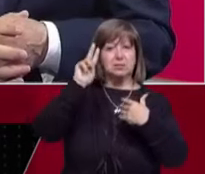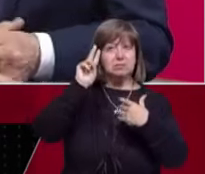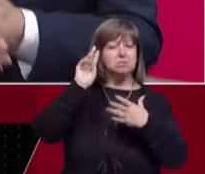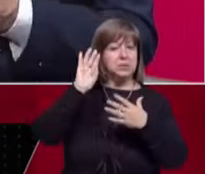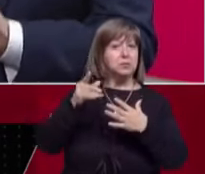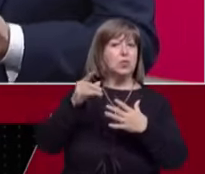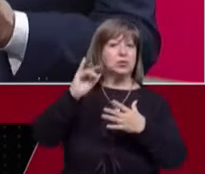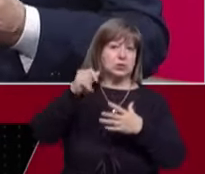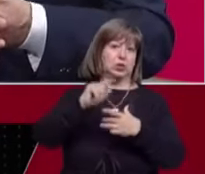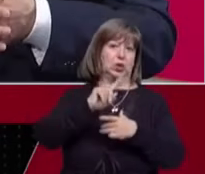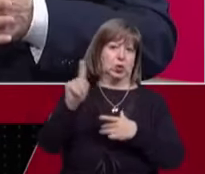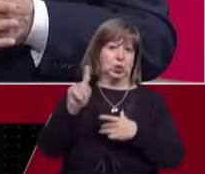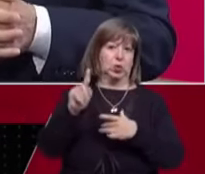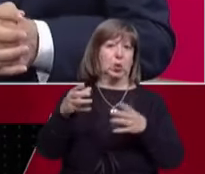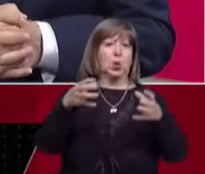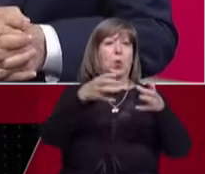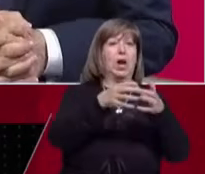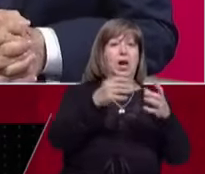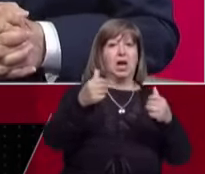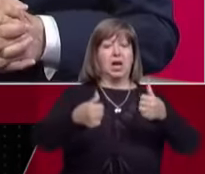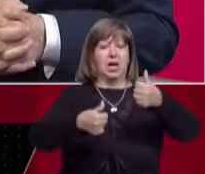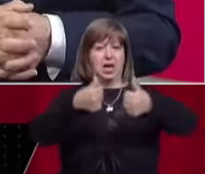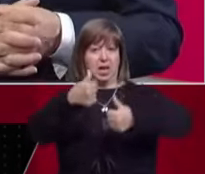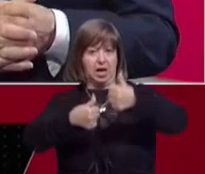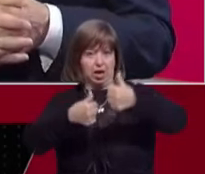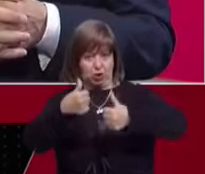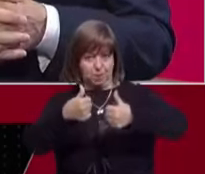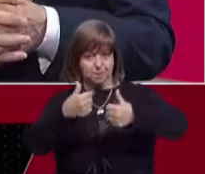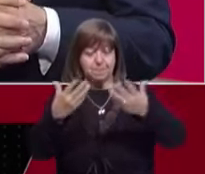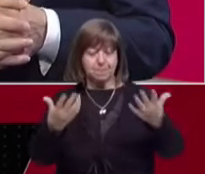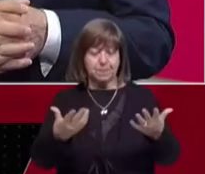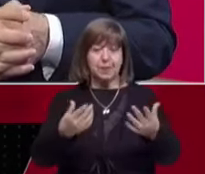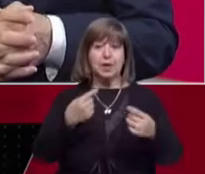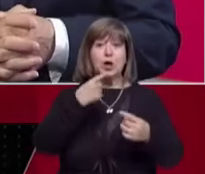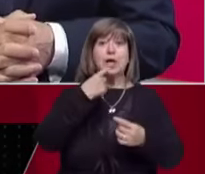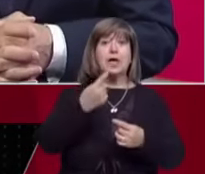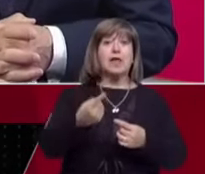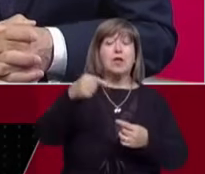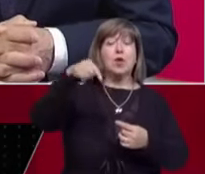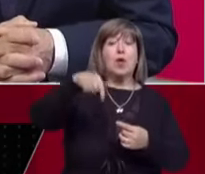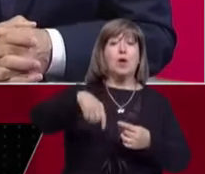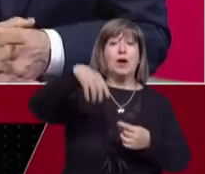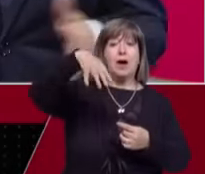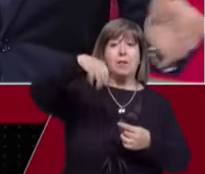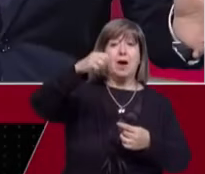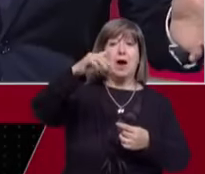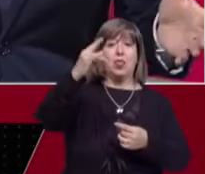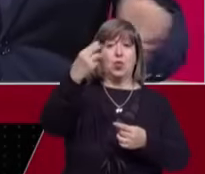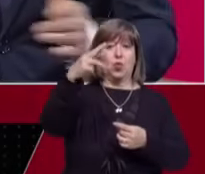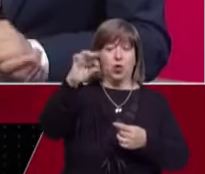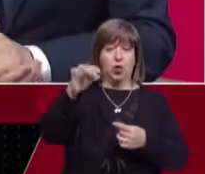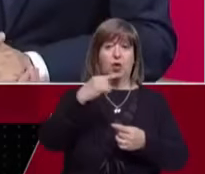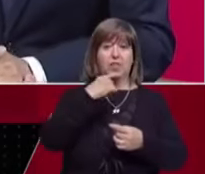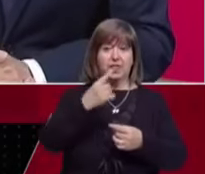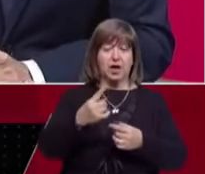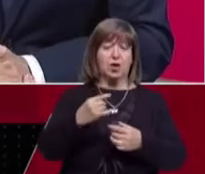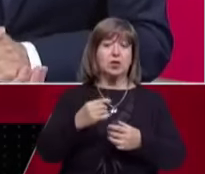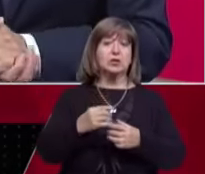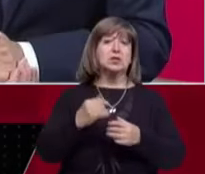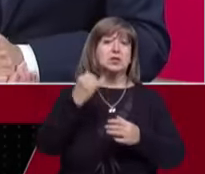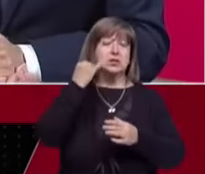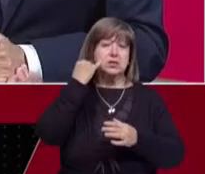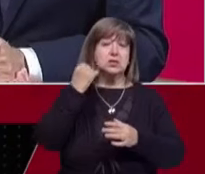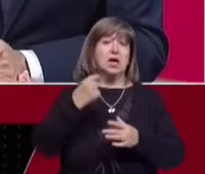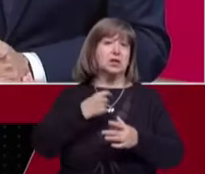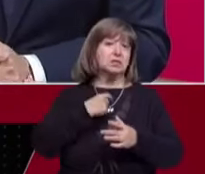Nicolás Maduro o del opositor. Vamos a ver qué acaba de decir Nicolás Maduro, que según él ha